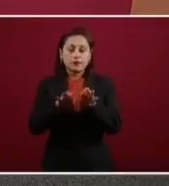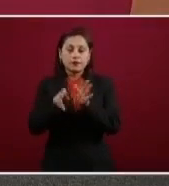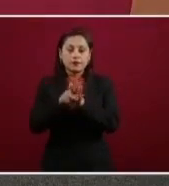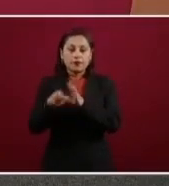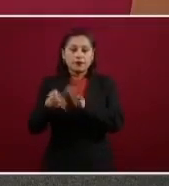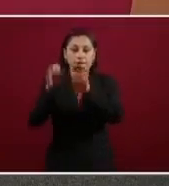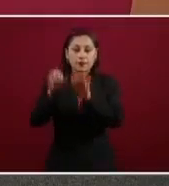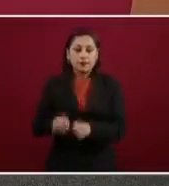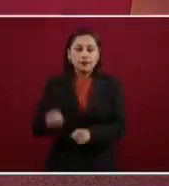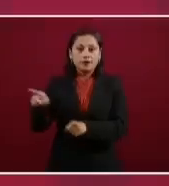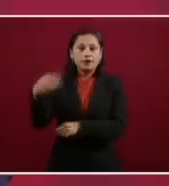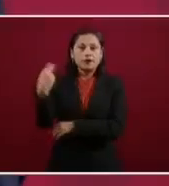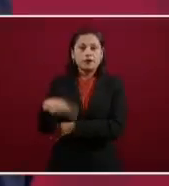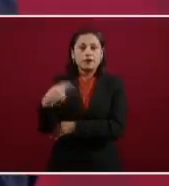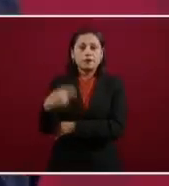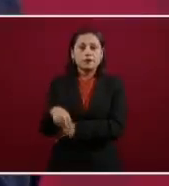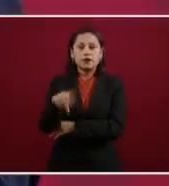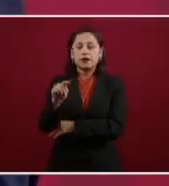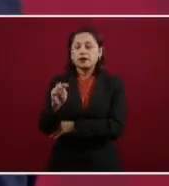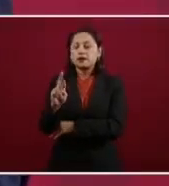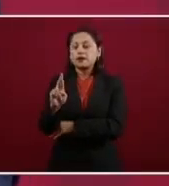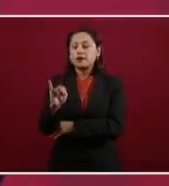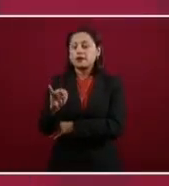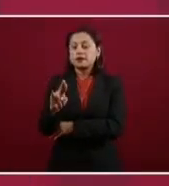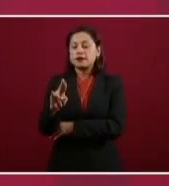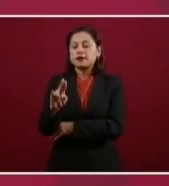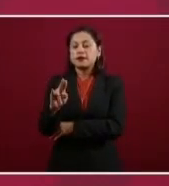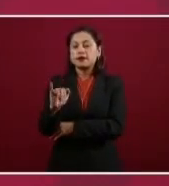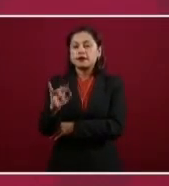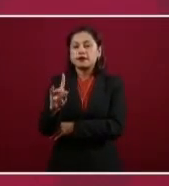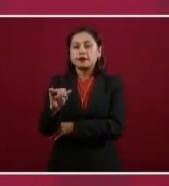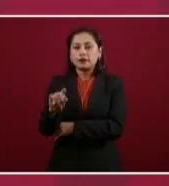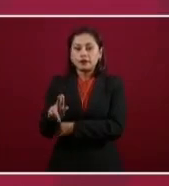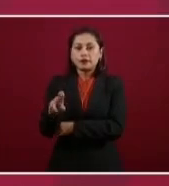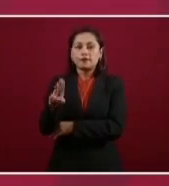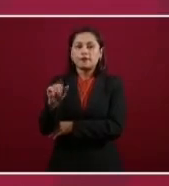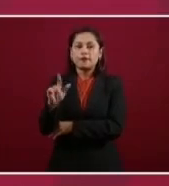trinidad malpica con trino malpica